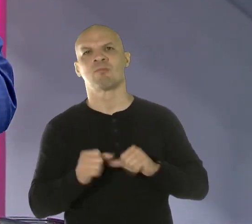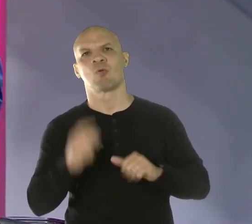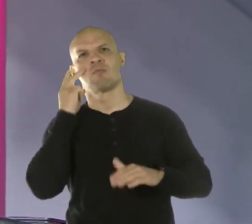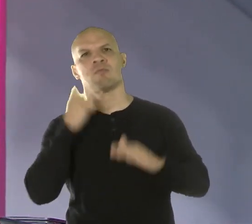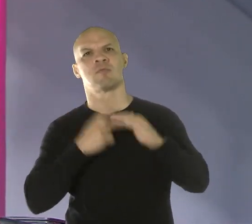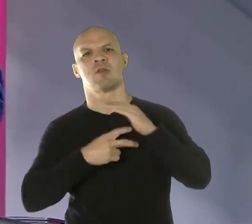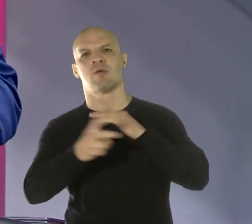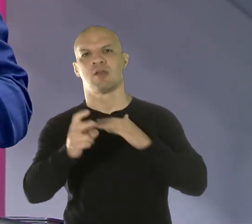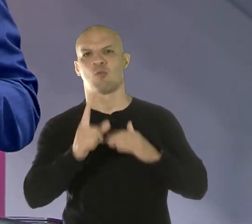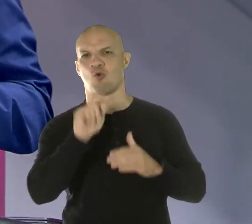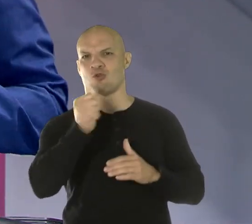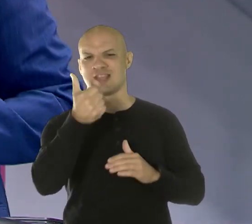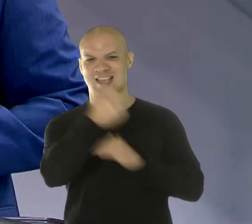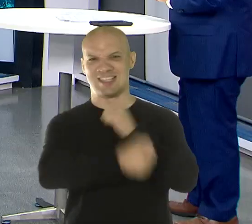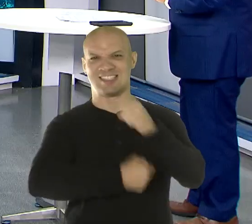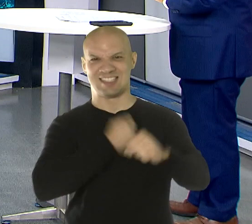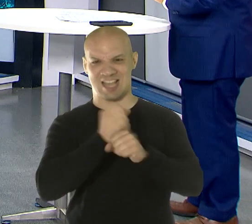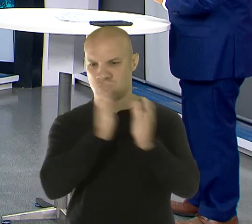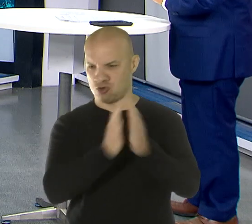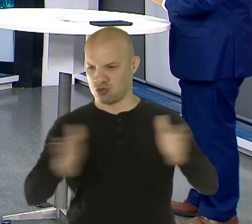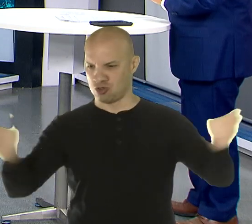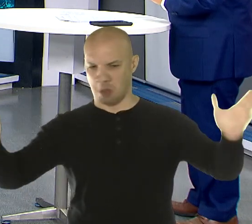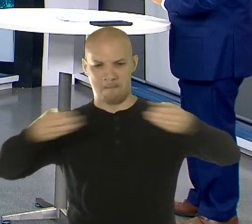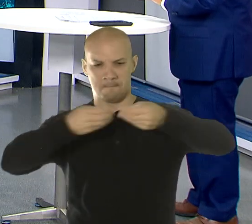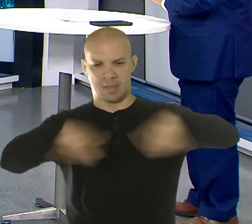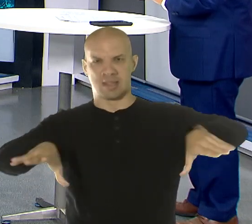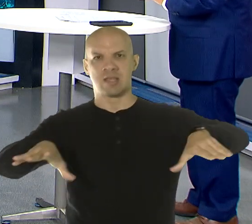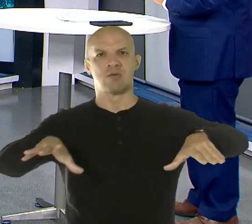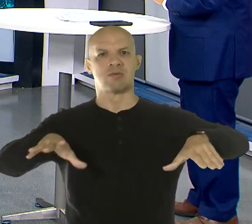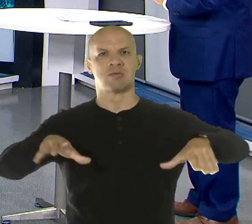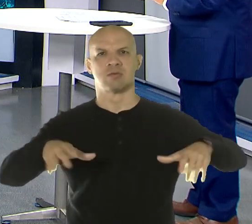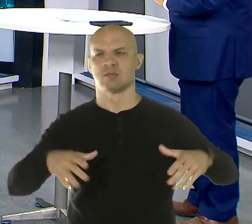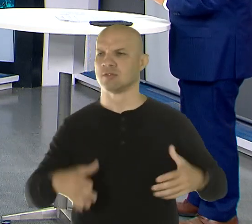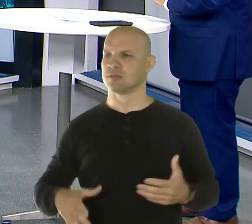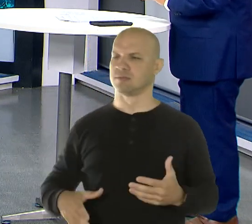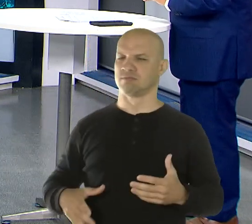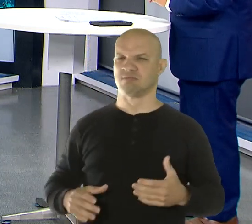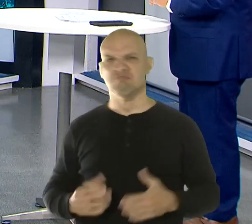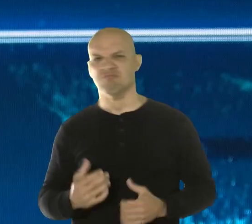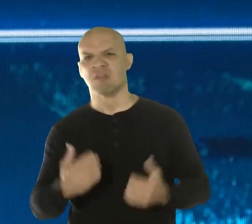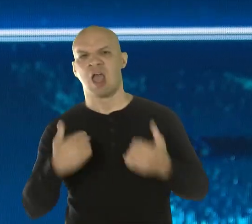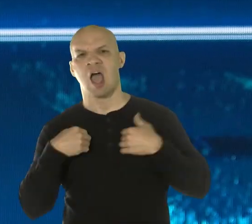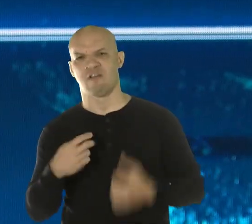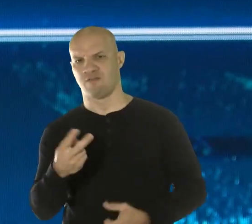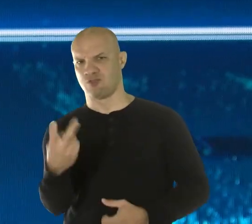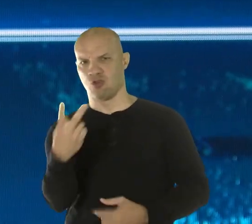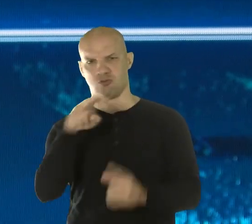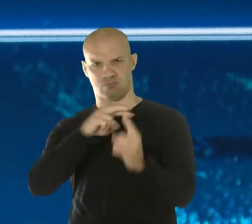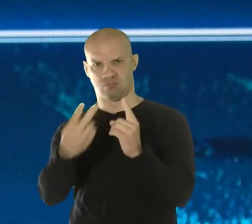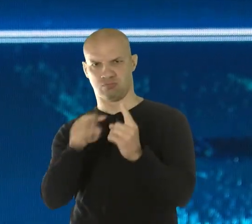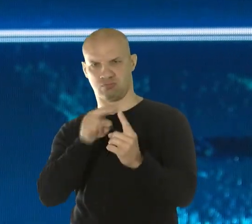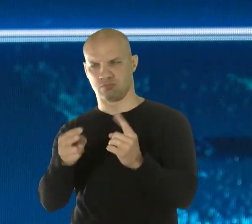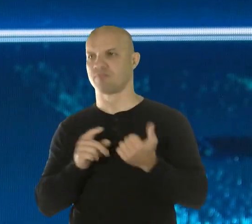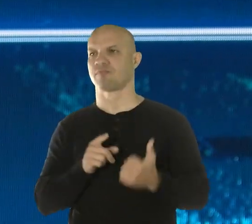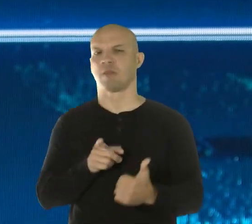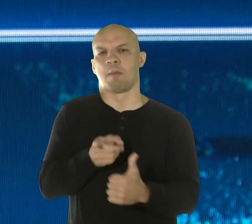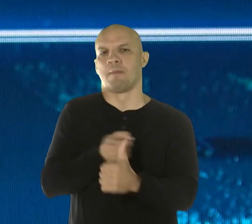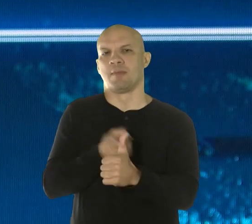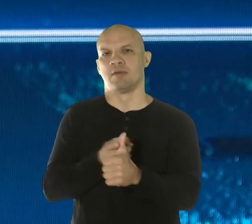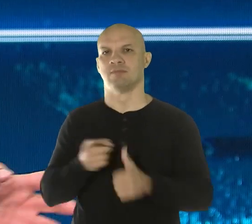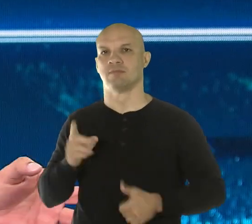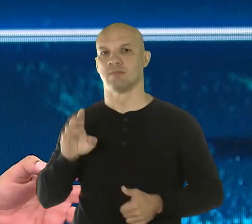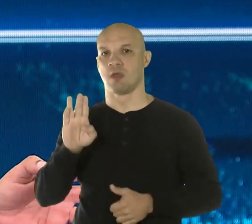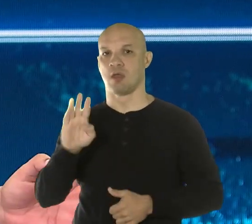década perdida en la banca. Ahí hay 2 formas de verlo. Número 1, la banca con